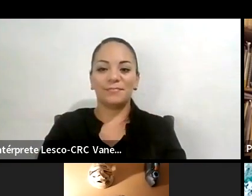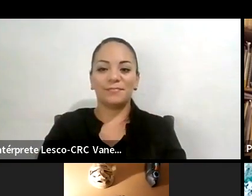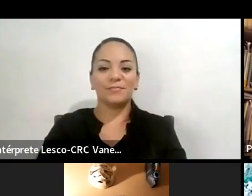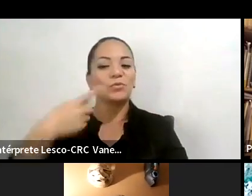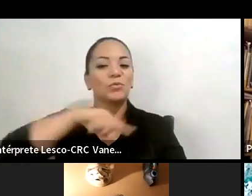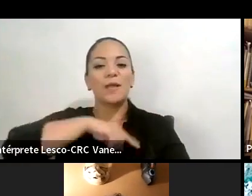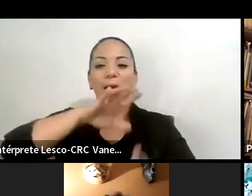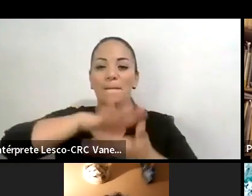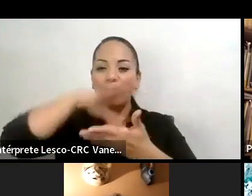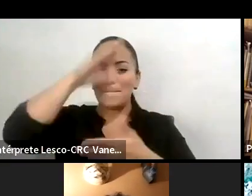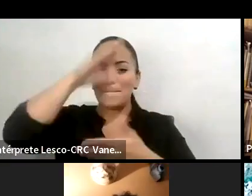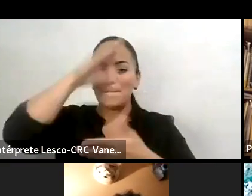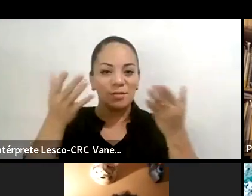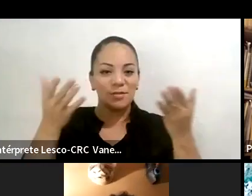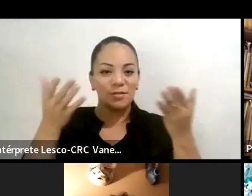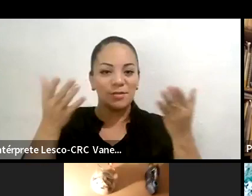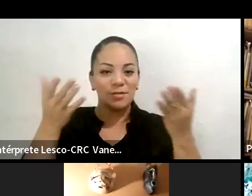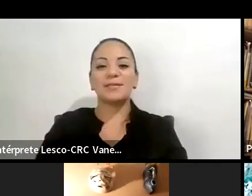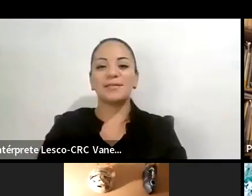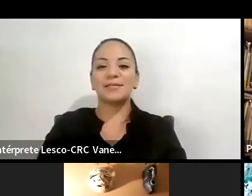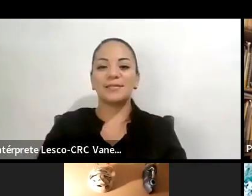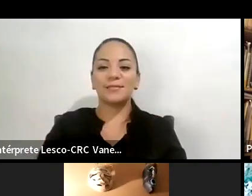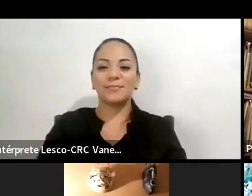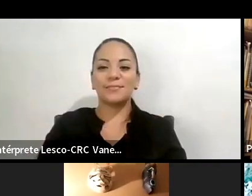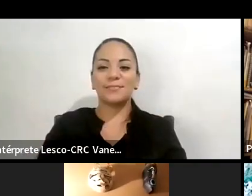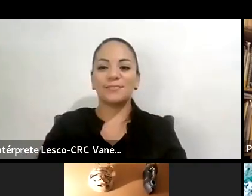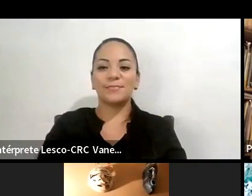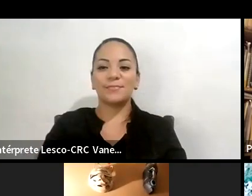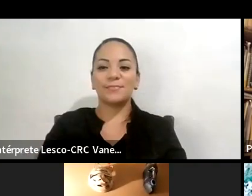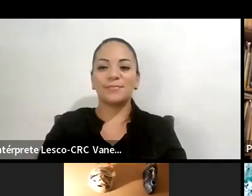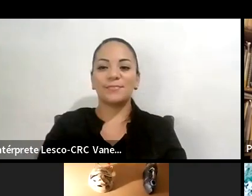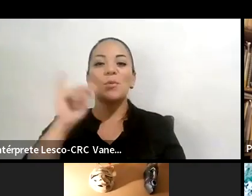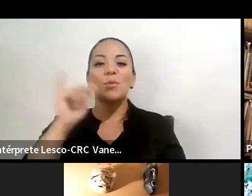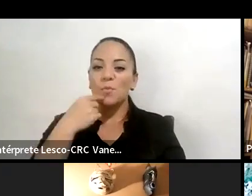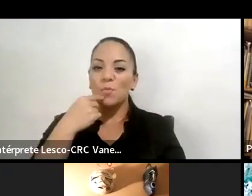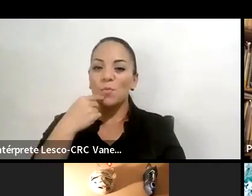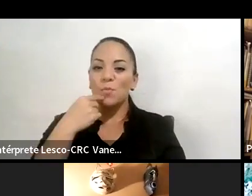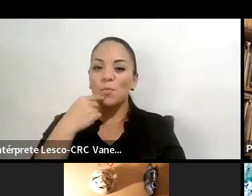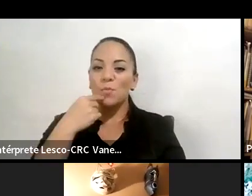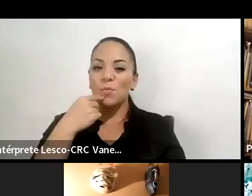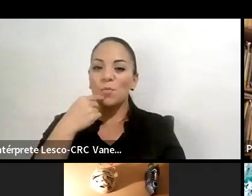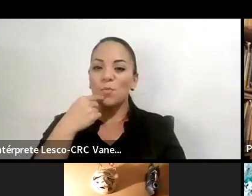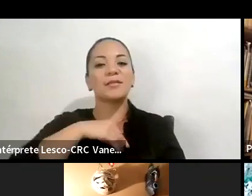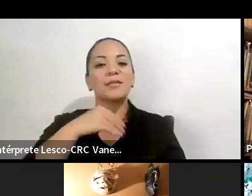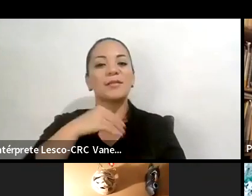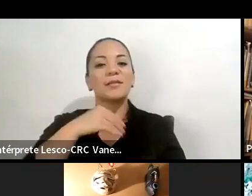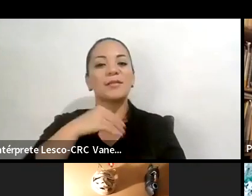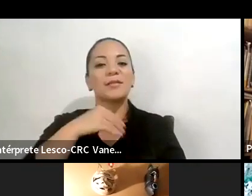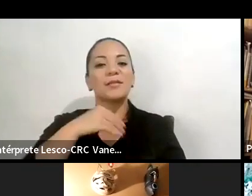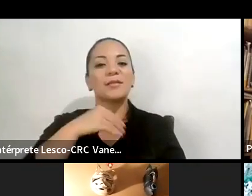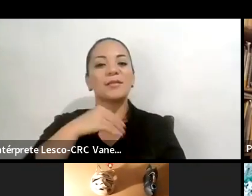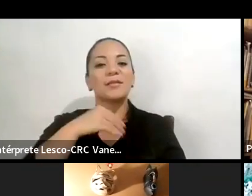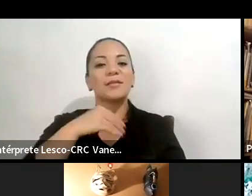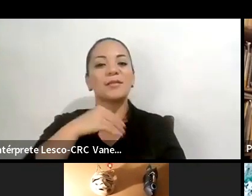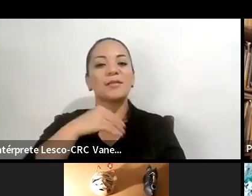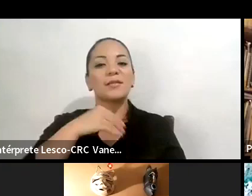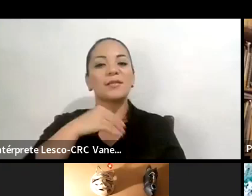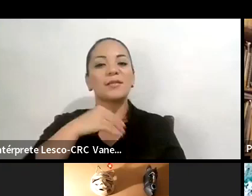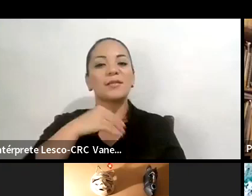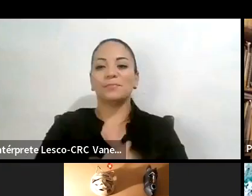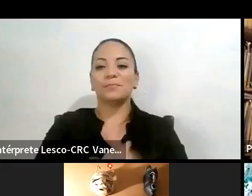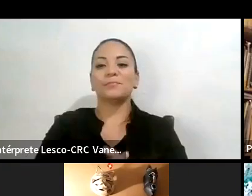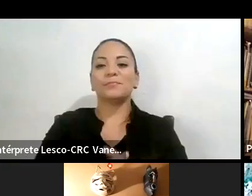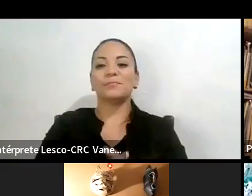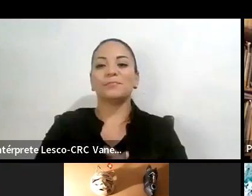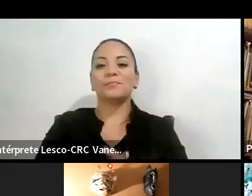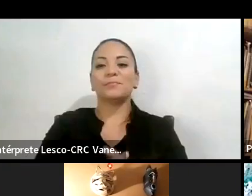aprendimos y también, igual como les decía, tenemos un producto de muy alta calidad para las